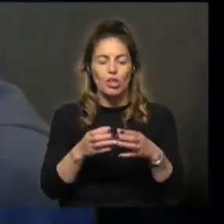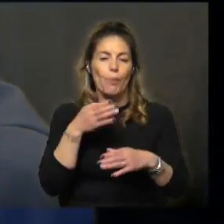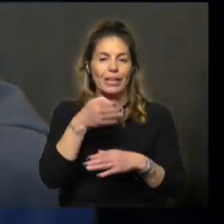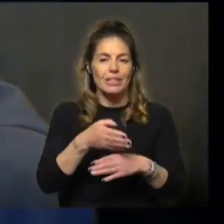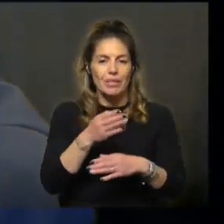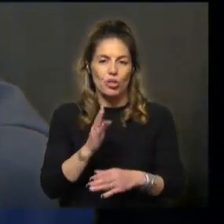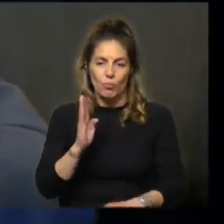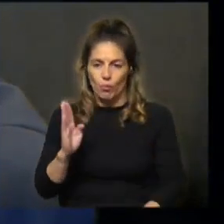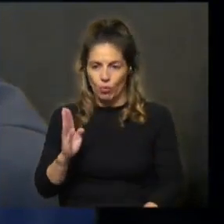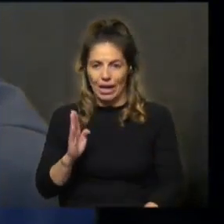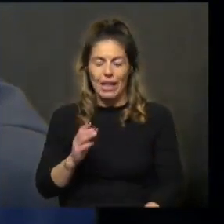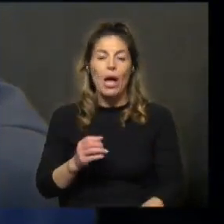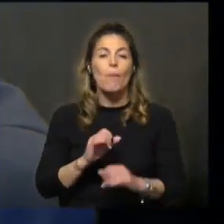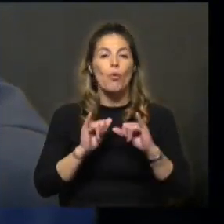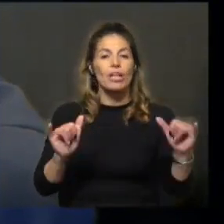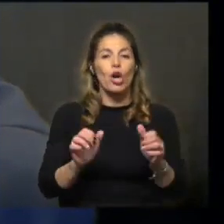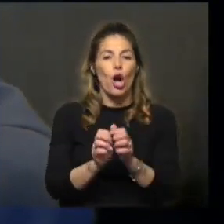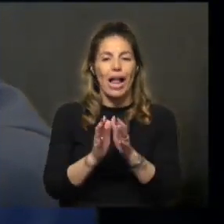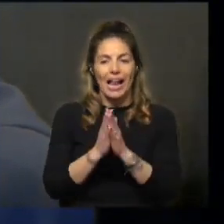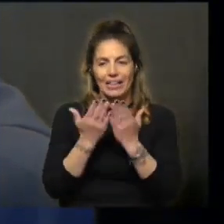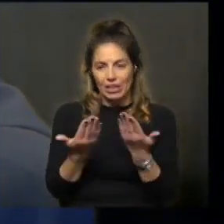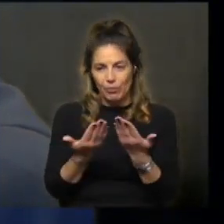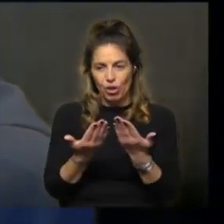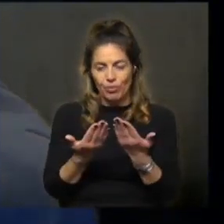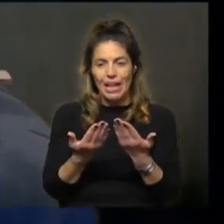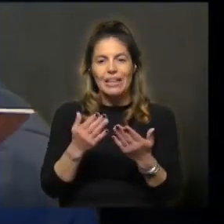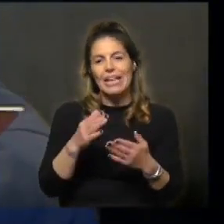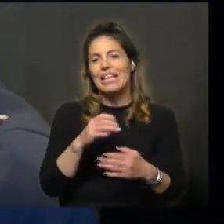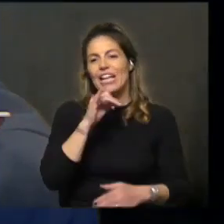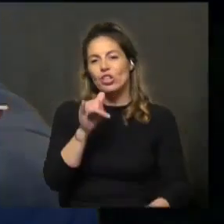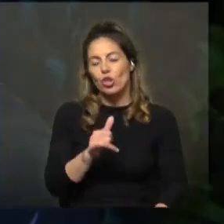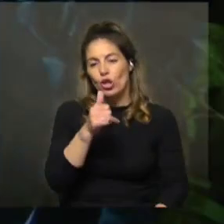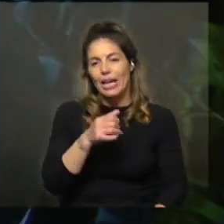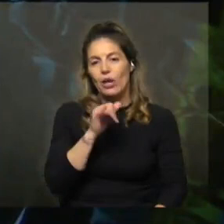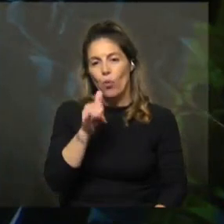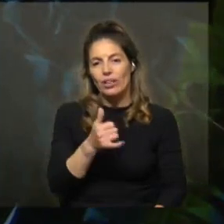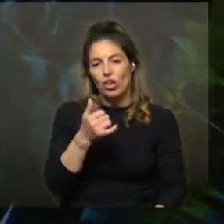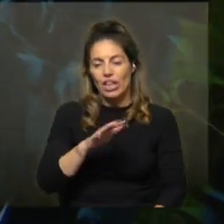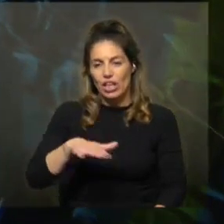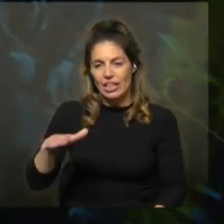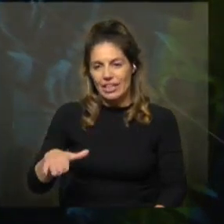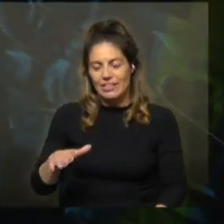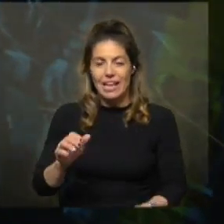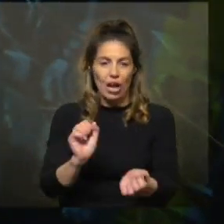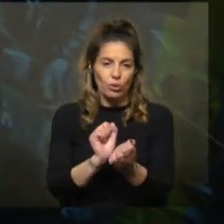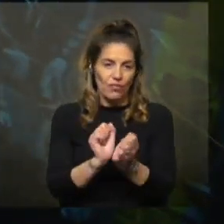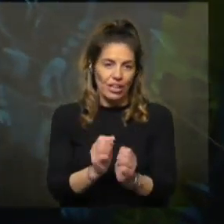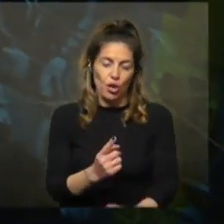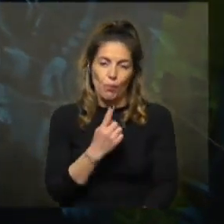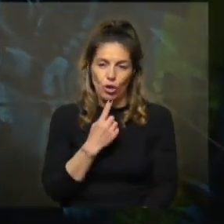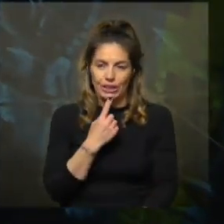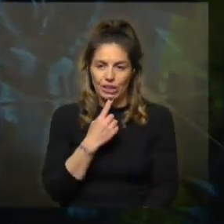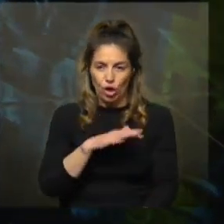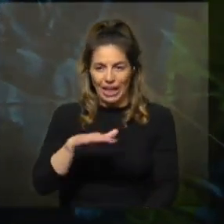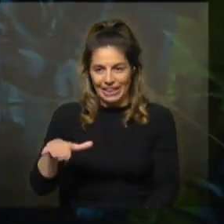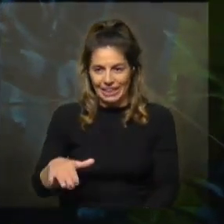inocentes una historia de niñez en cautiverio político ahí adelantamos el tema cautiverio político en la niñas